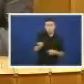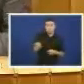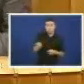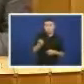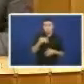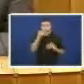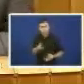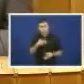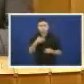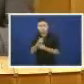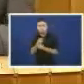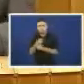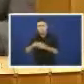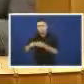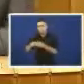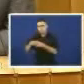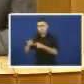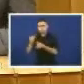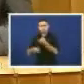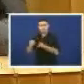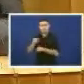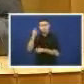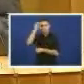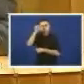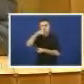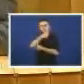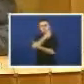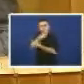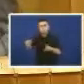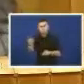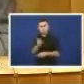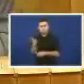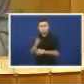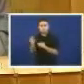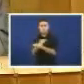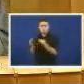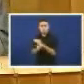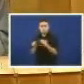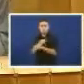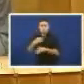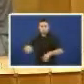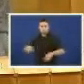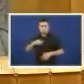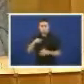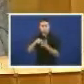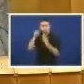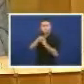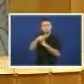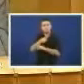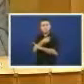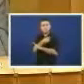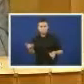políticas diferentes e, polo tanto, van a poder atopar sen facer grandes esforzos intelectuais. Os cidadáns